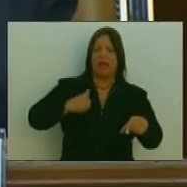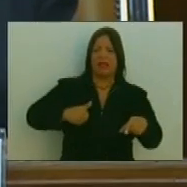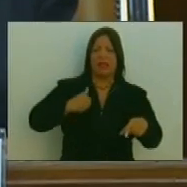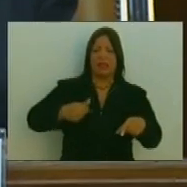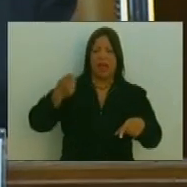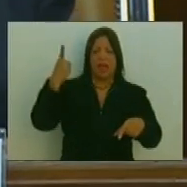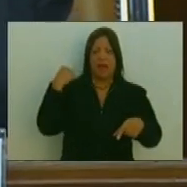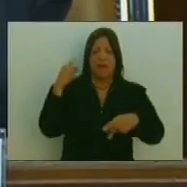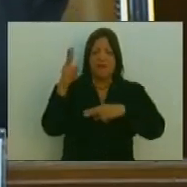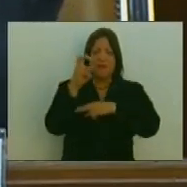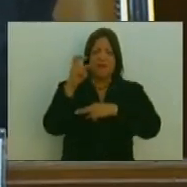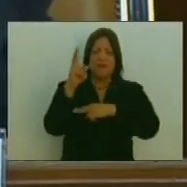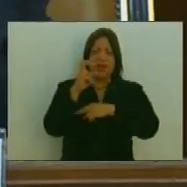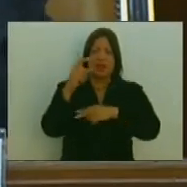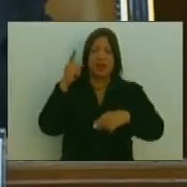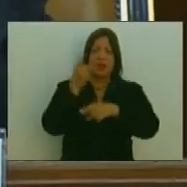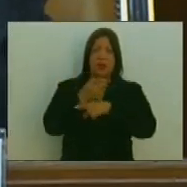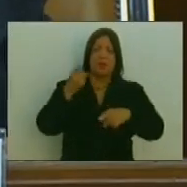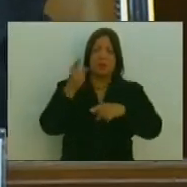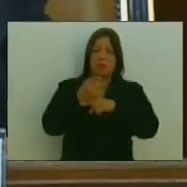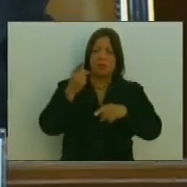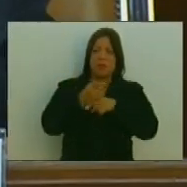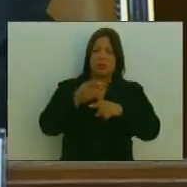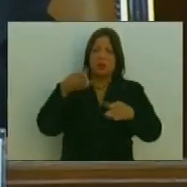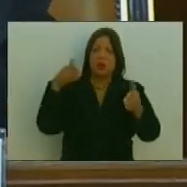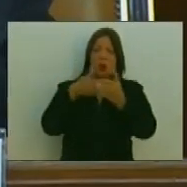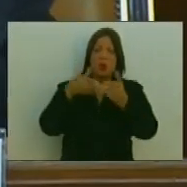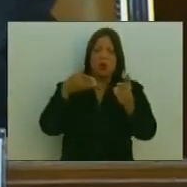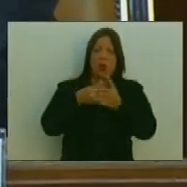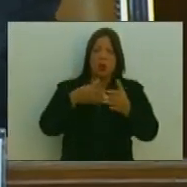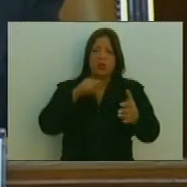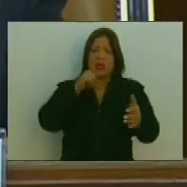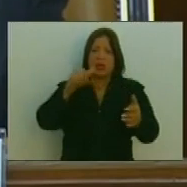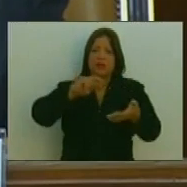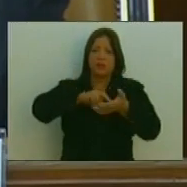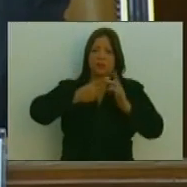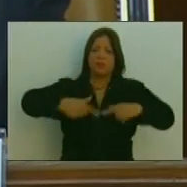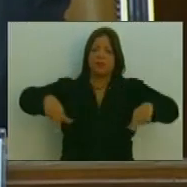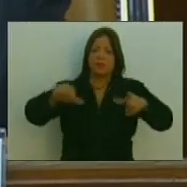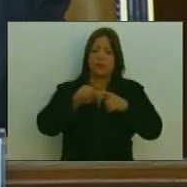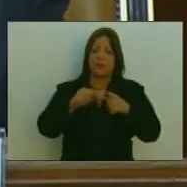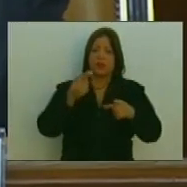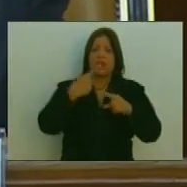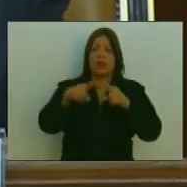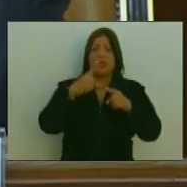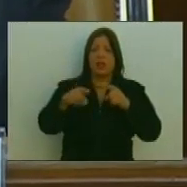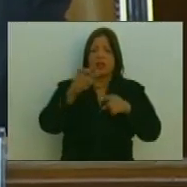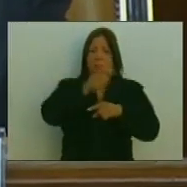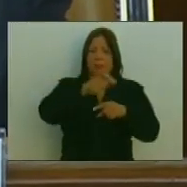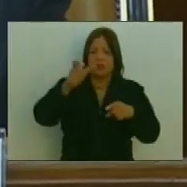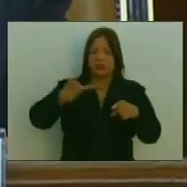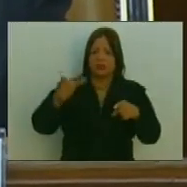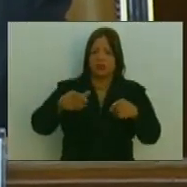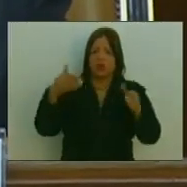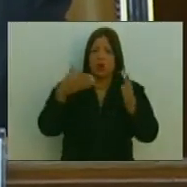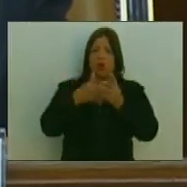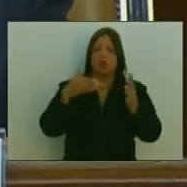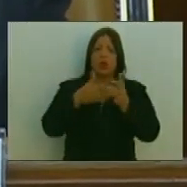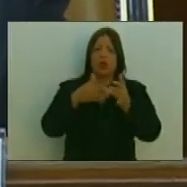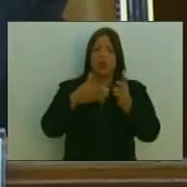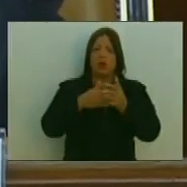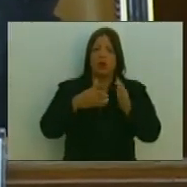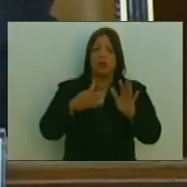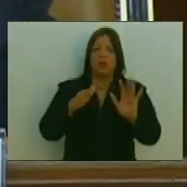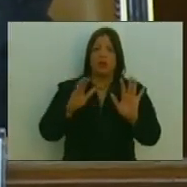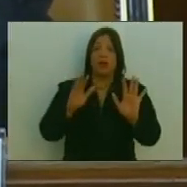día viernes impuso unas sanciones irrelevantes a un conjunto de funcionarios, empezando por el jefe de